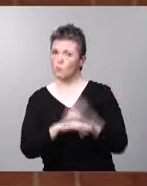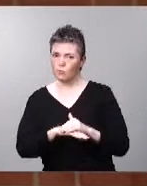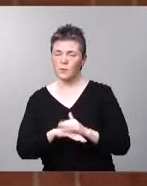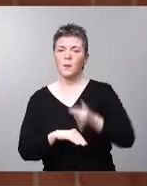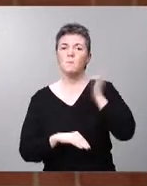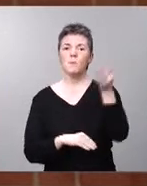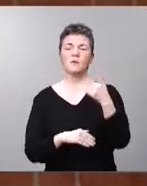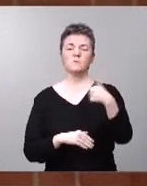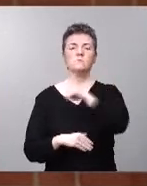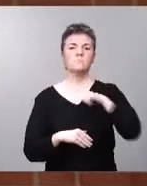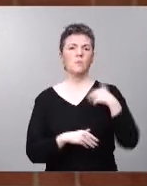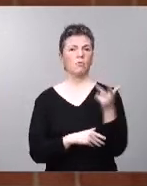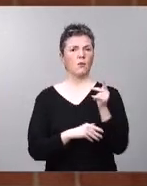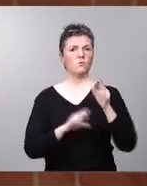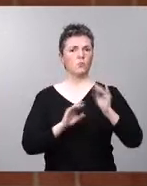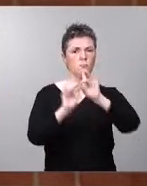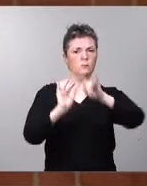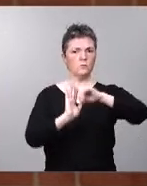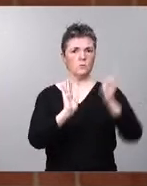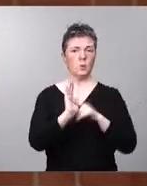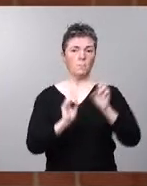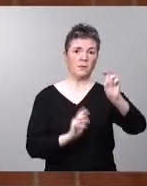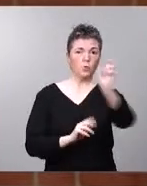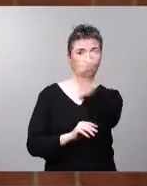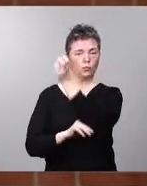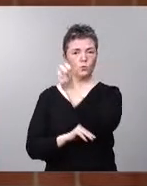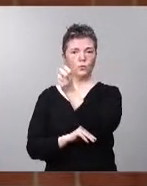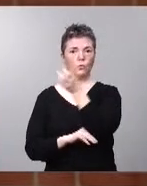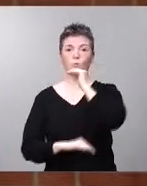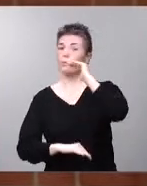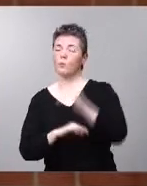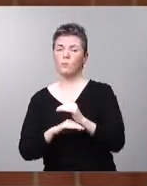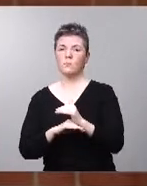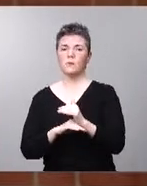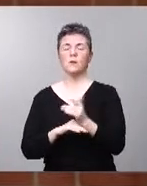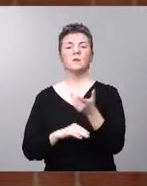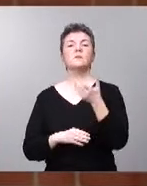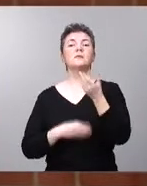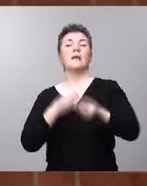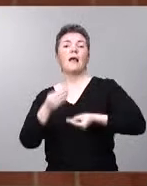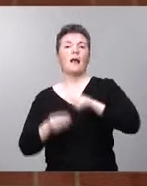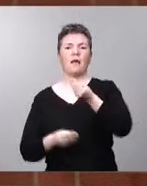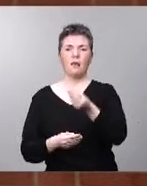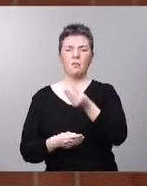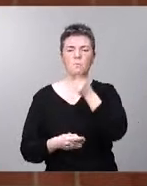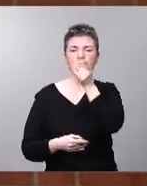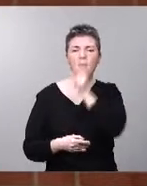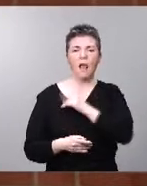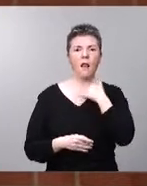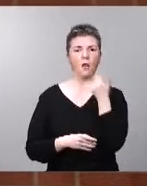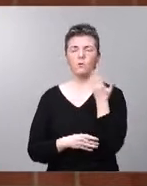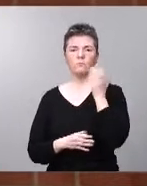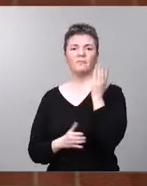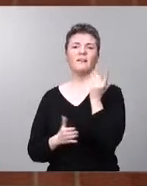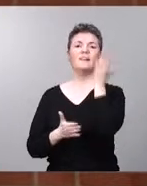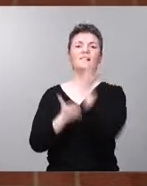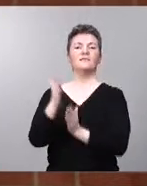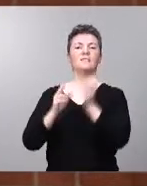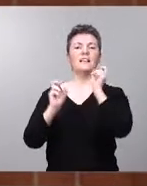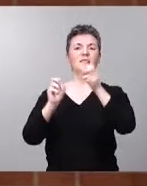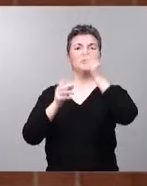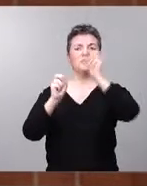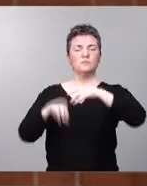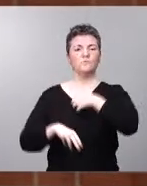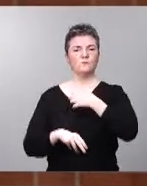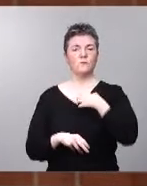territorial de terceros países no pueden quedar no deben quedar impunes también estamos comprometidos con la